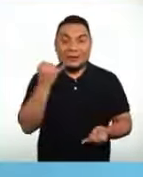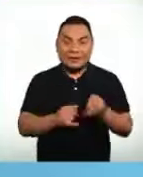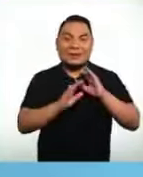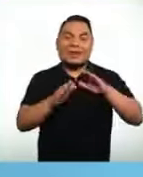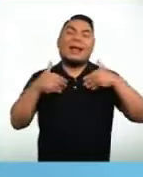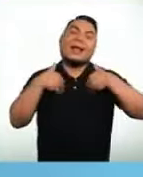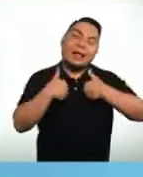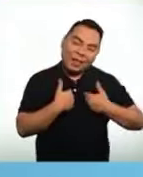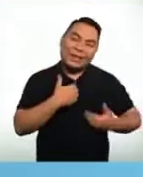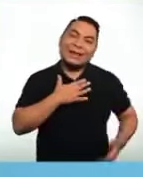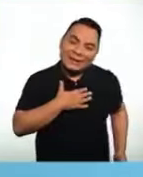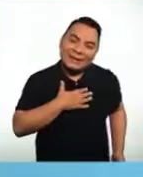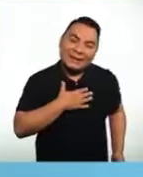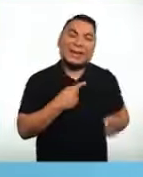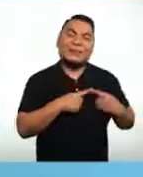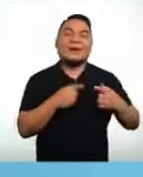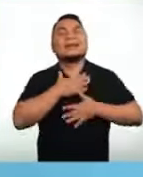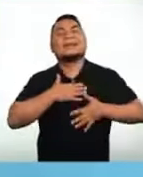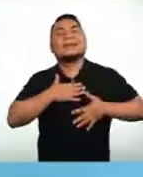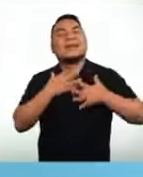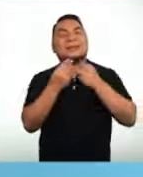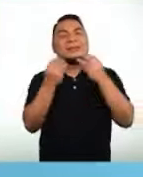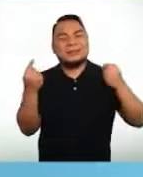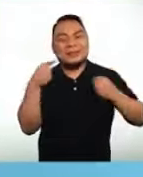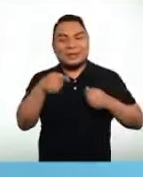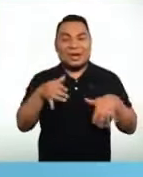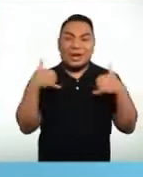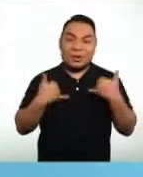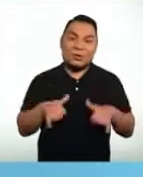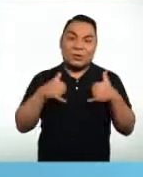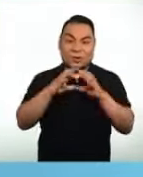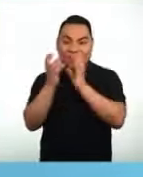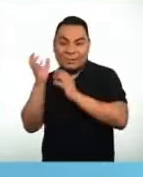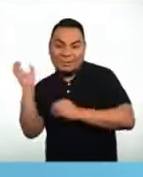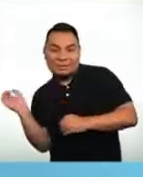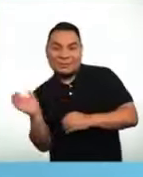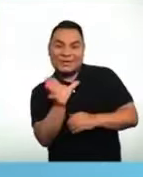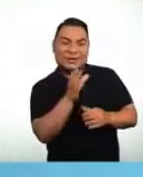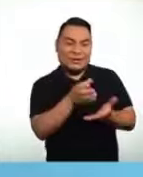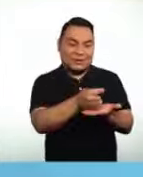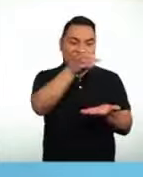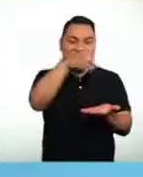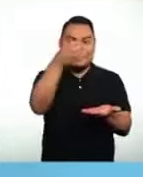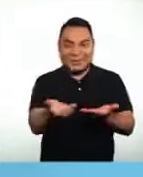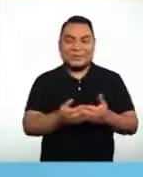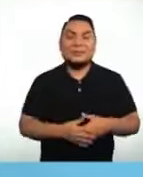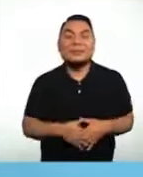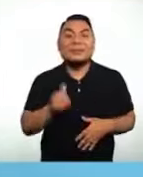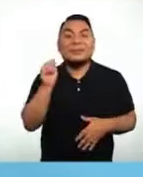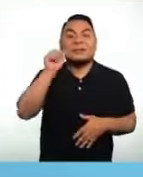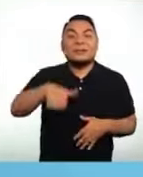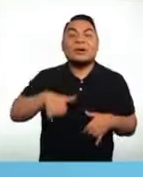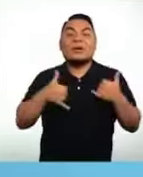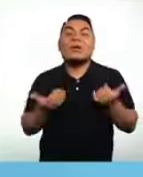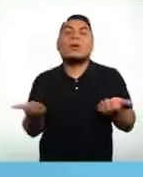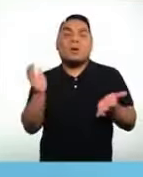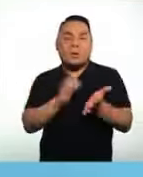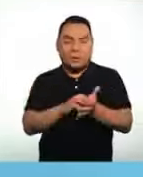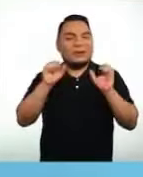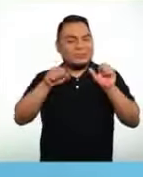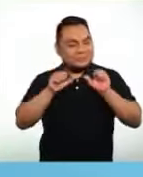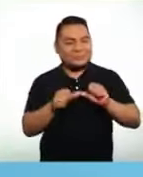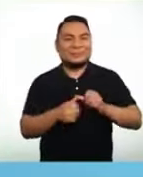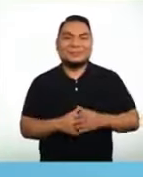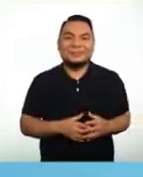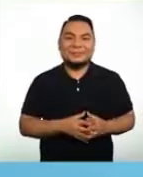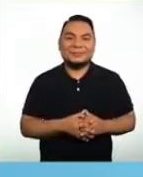Vaya, terminé agotado, pero me divertí muchísimo con el juego Tumba Botellas. Mañana jugaré de